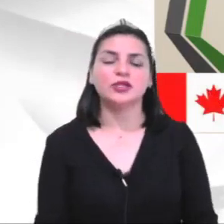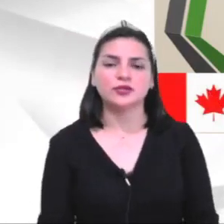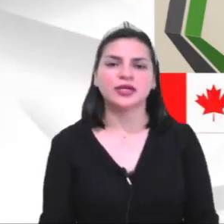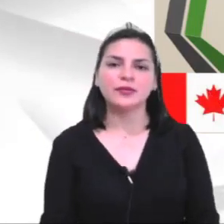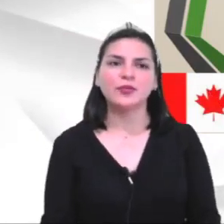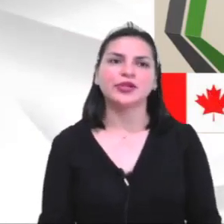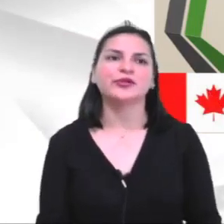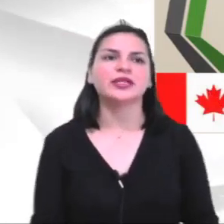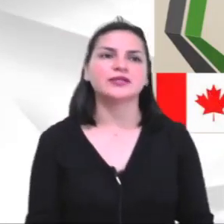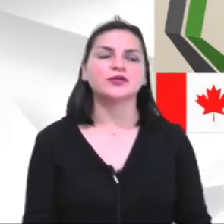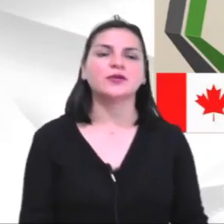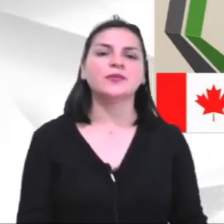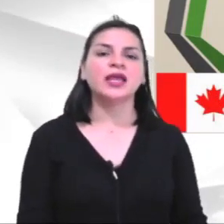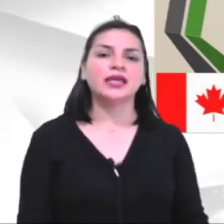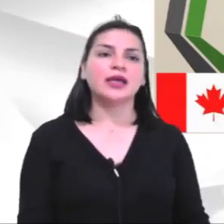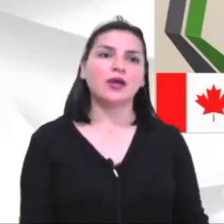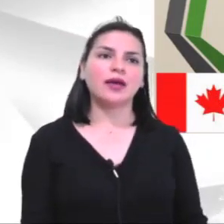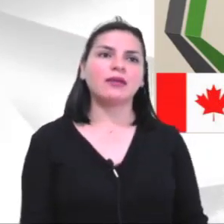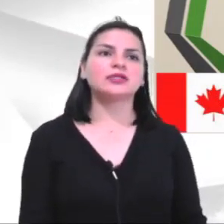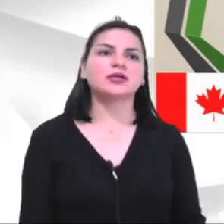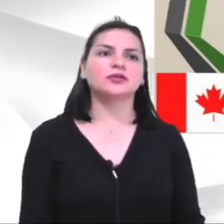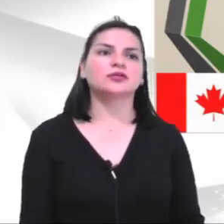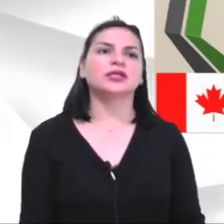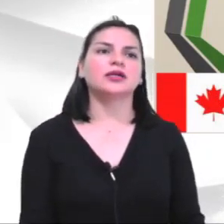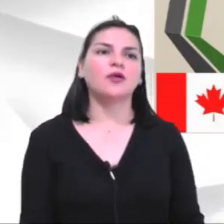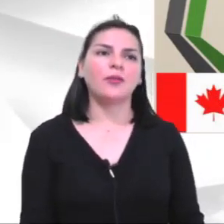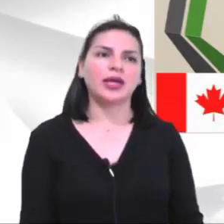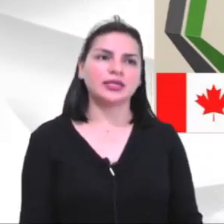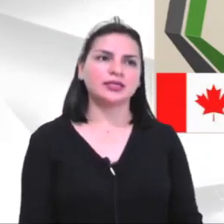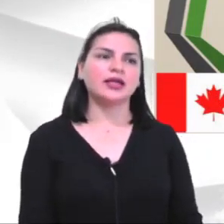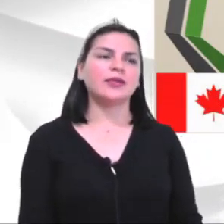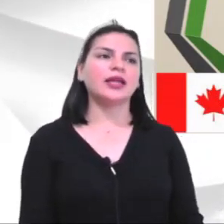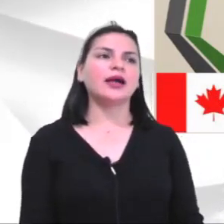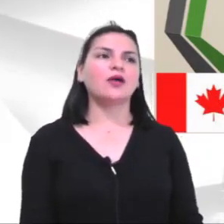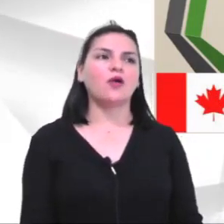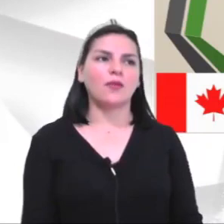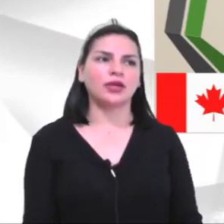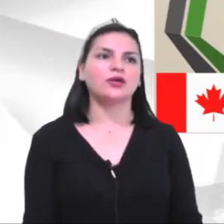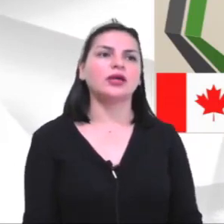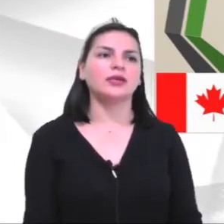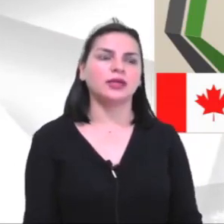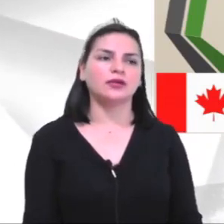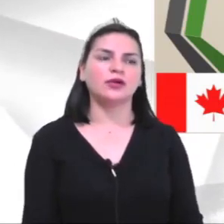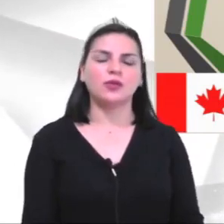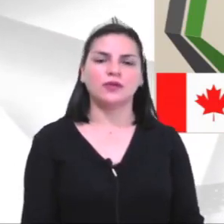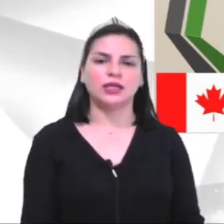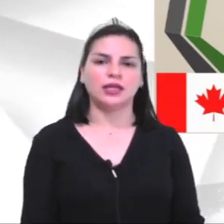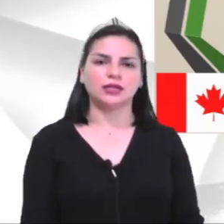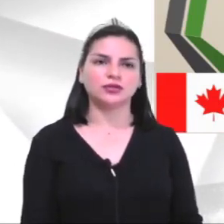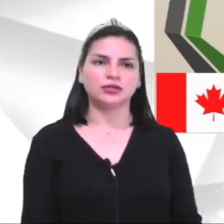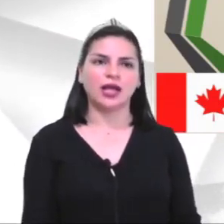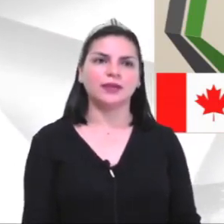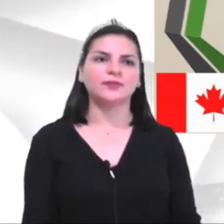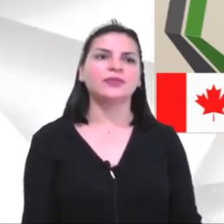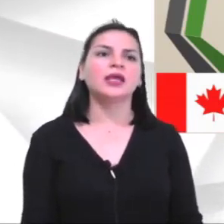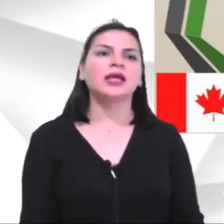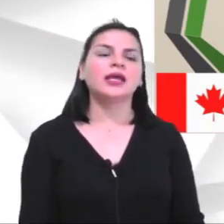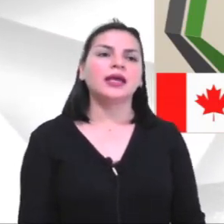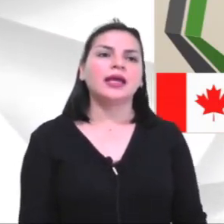Excelente, mi niño. Sigamos poniendo atención y ahora vamos a conocer los países de América con mayor y menor movilidad